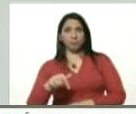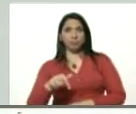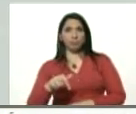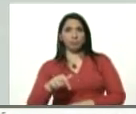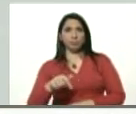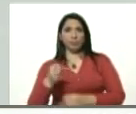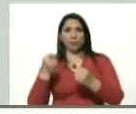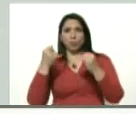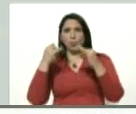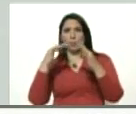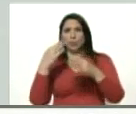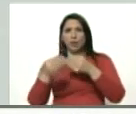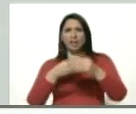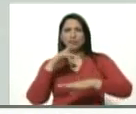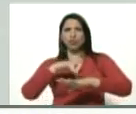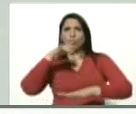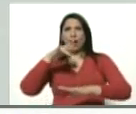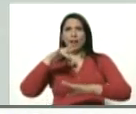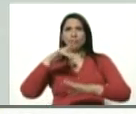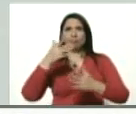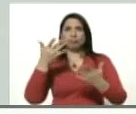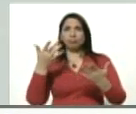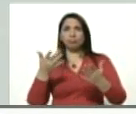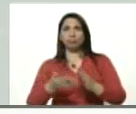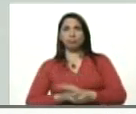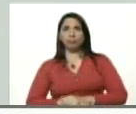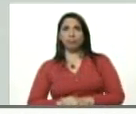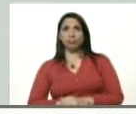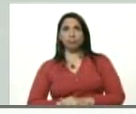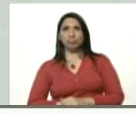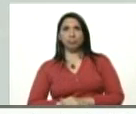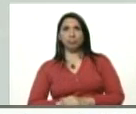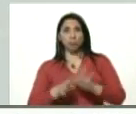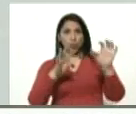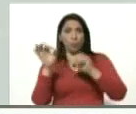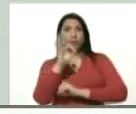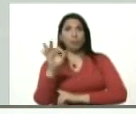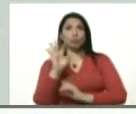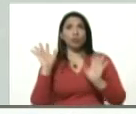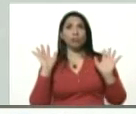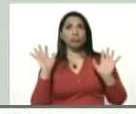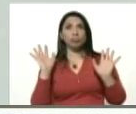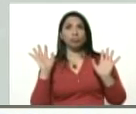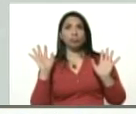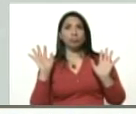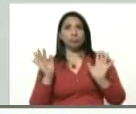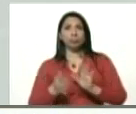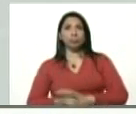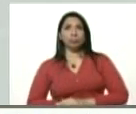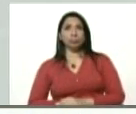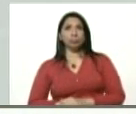Son números que han hecho tocar pico. 89%. 90%.